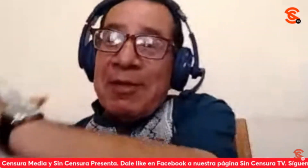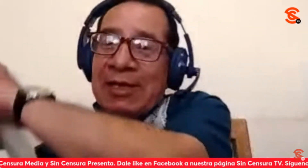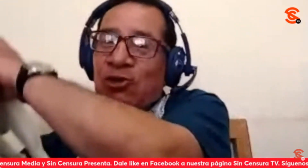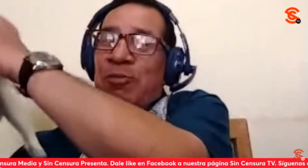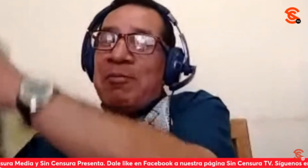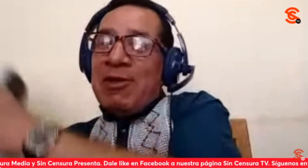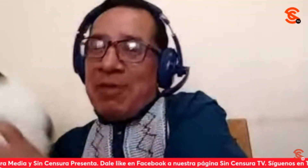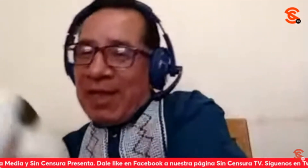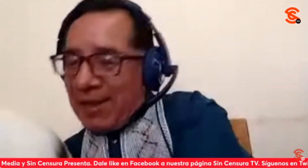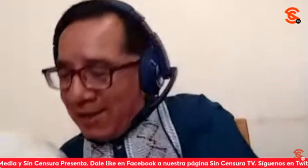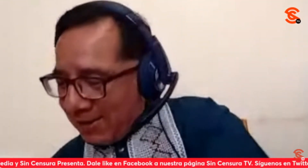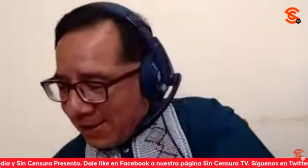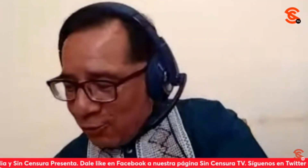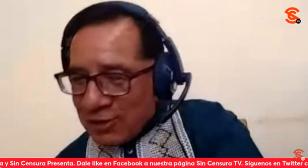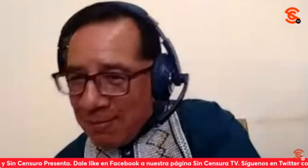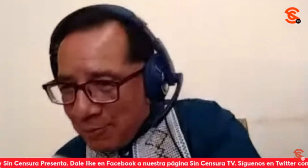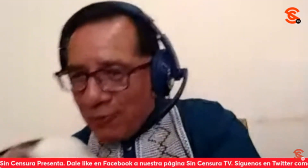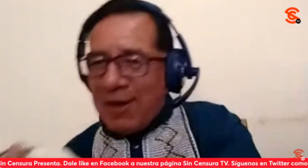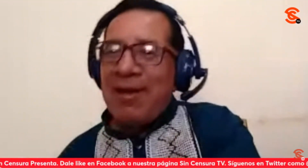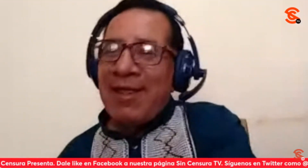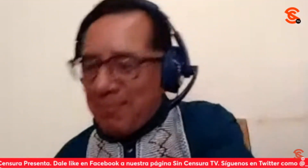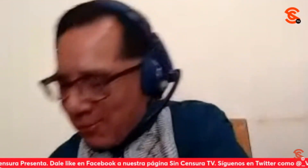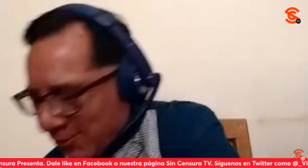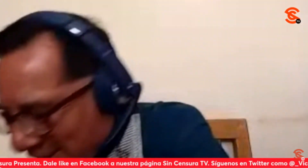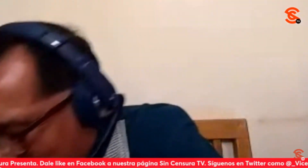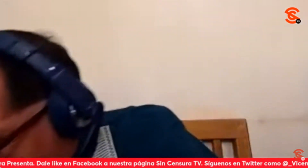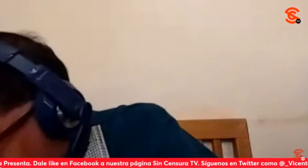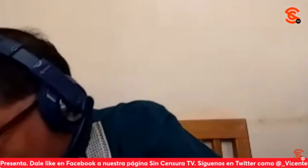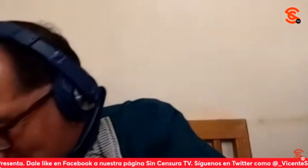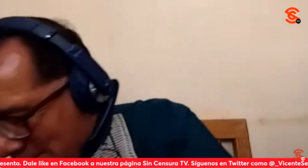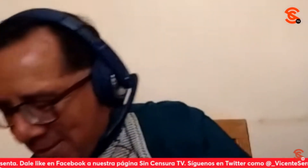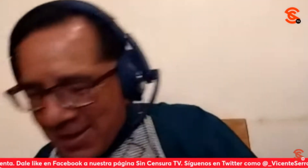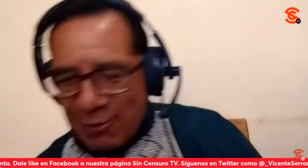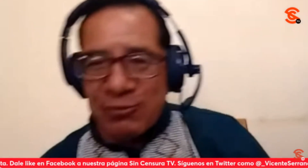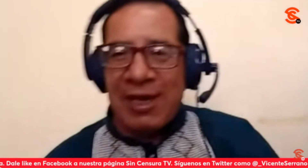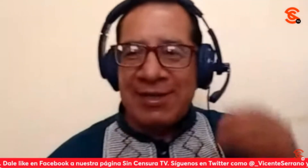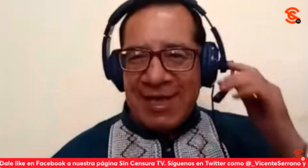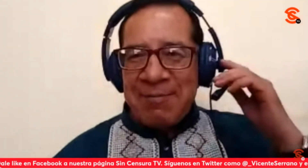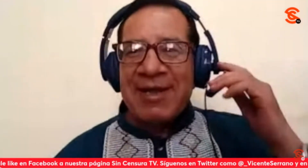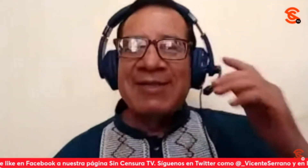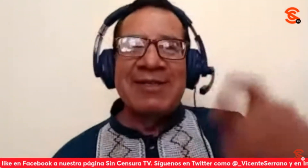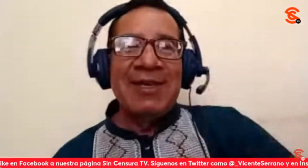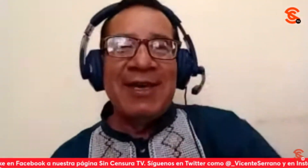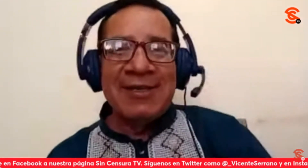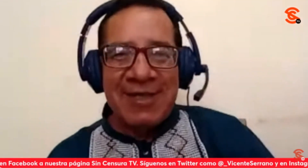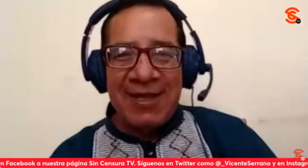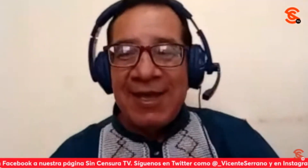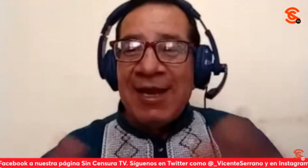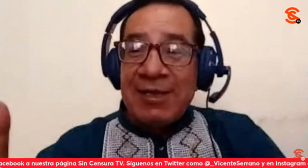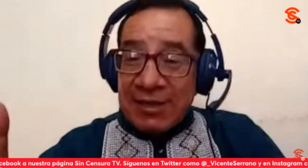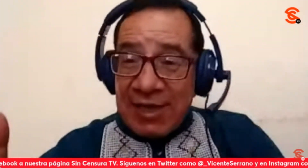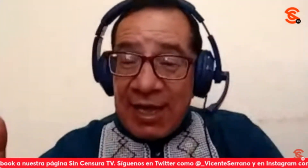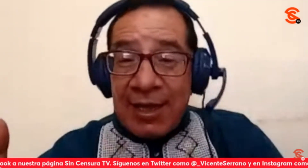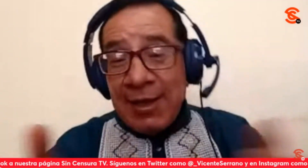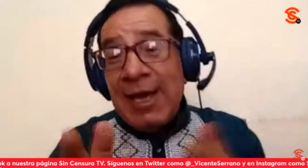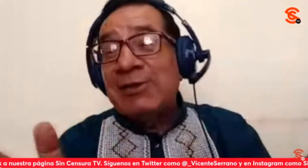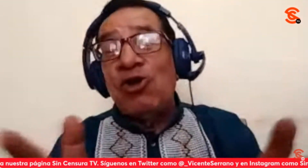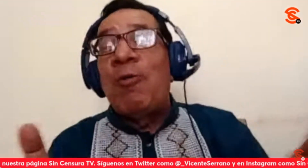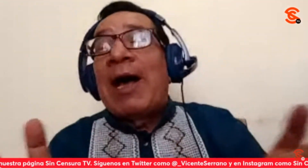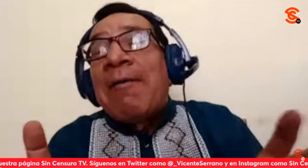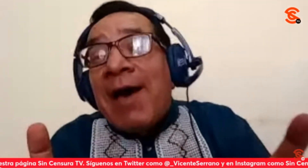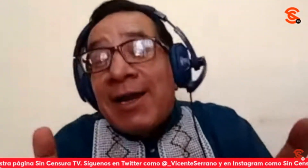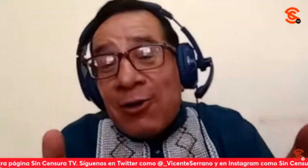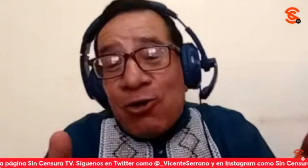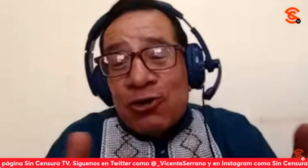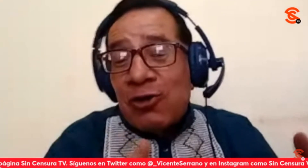Y disculpen mi invitada, que no estaba programada, pero le gustan las cámaras, así que licenciada, esto